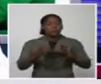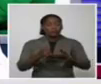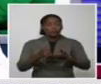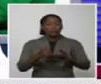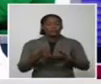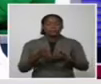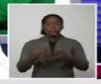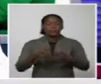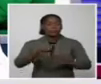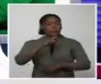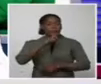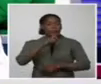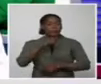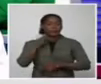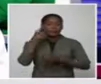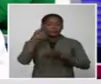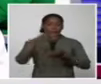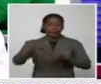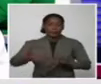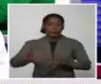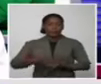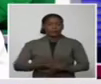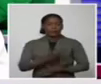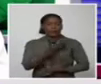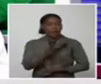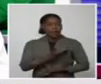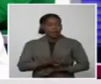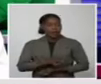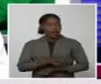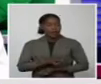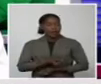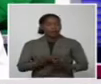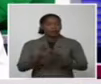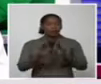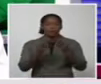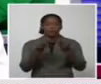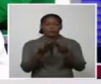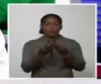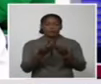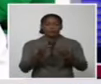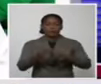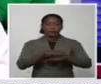ello. Reiteramos nuestras condolencias a familiares y amistades.